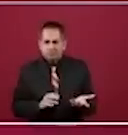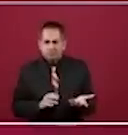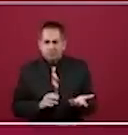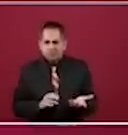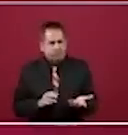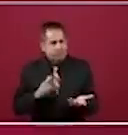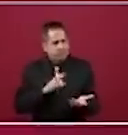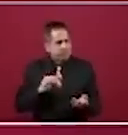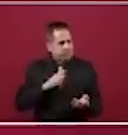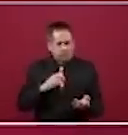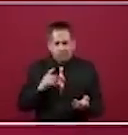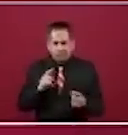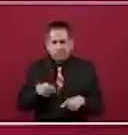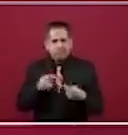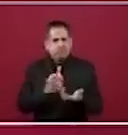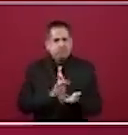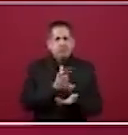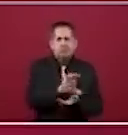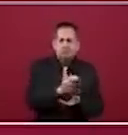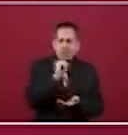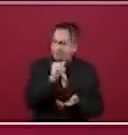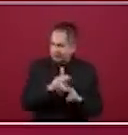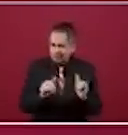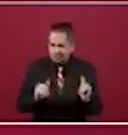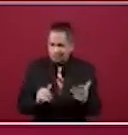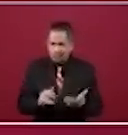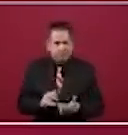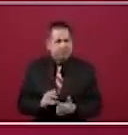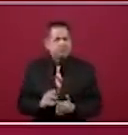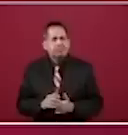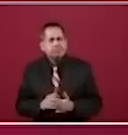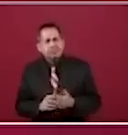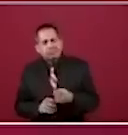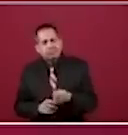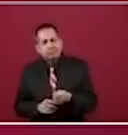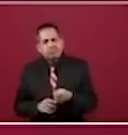no le vamos a dar dinero a las